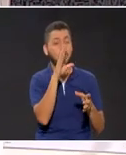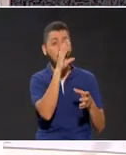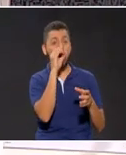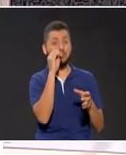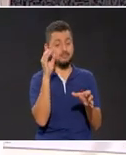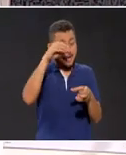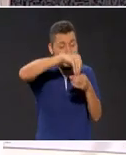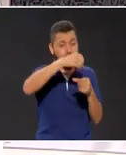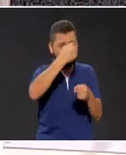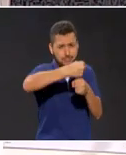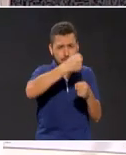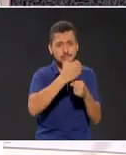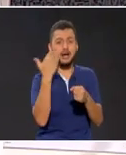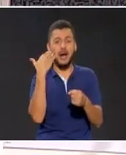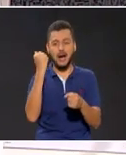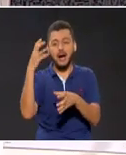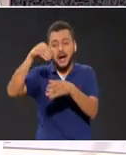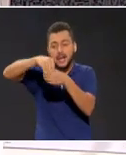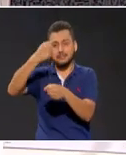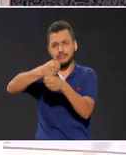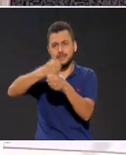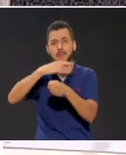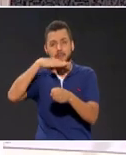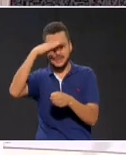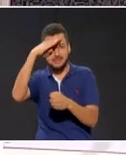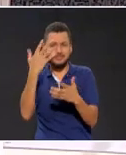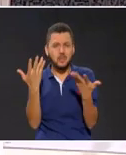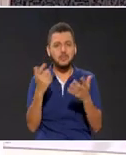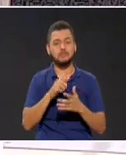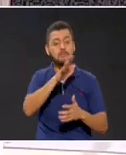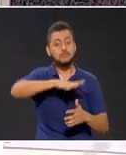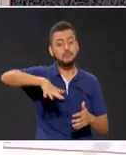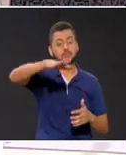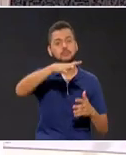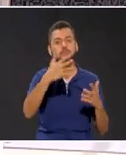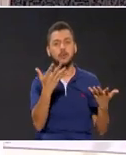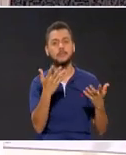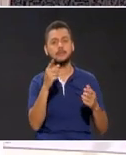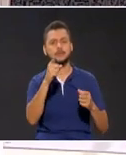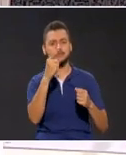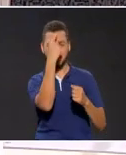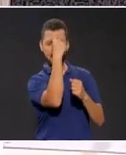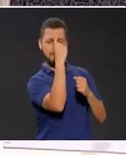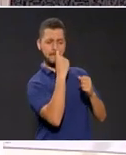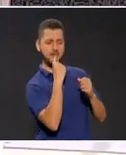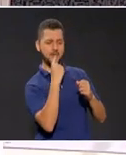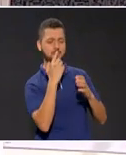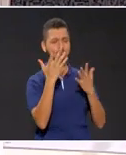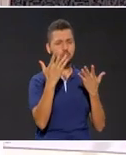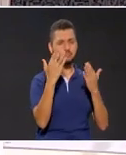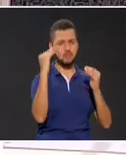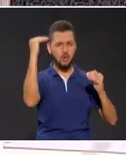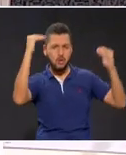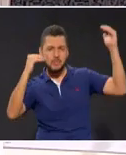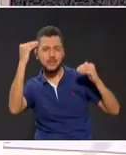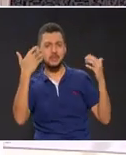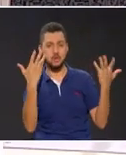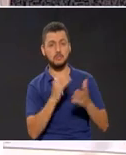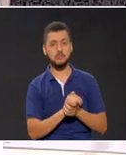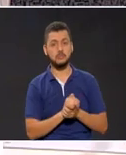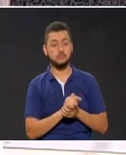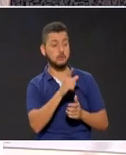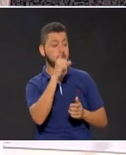con la alcaldía, con el sector privado académico, invitar a que montemos un escalafón, que sea por competencias y por capacidades, que se defina el salario y no sea por el